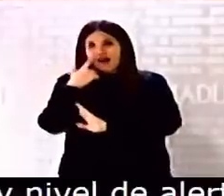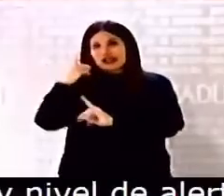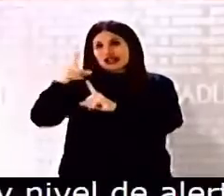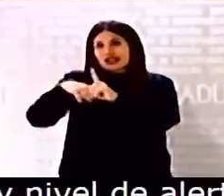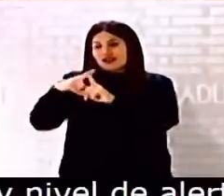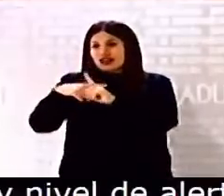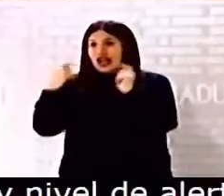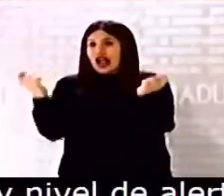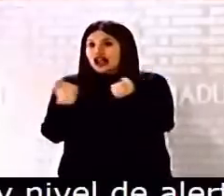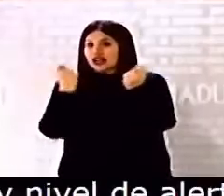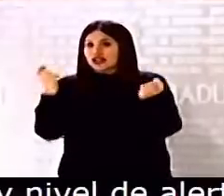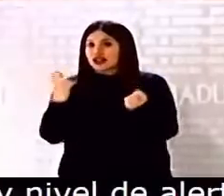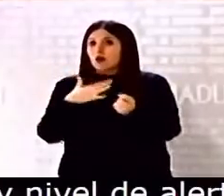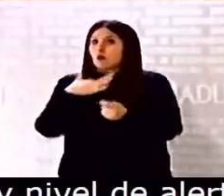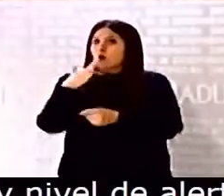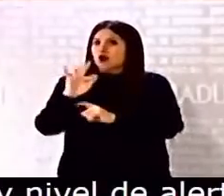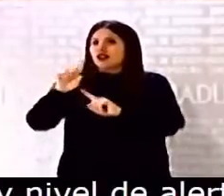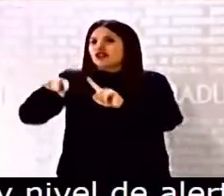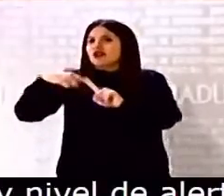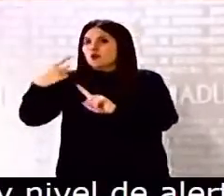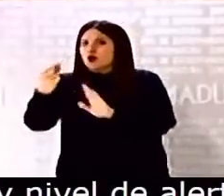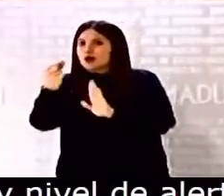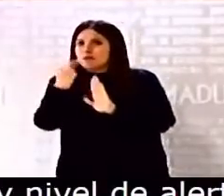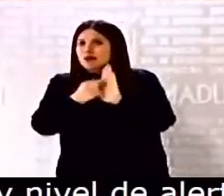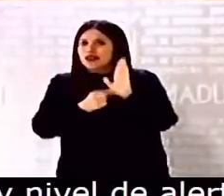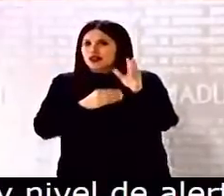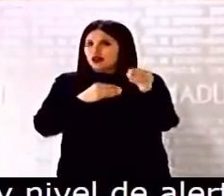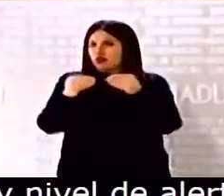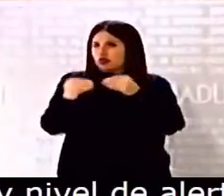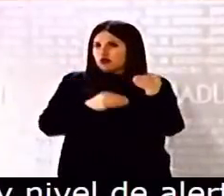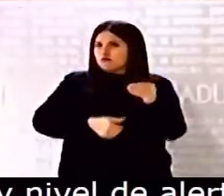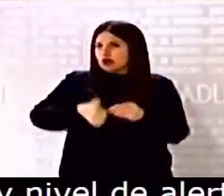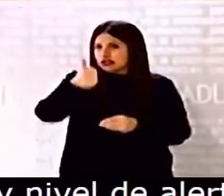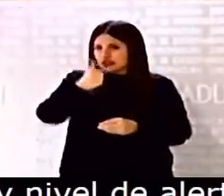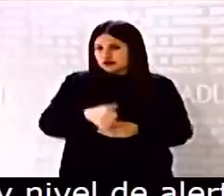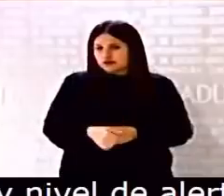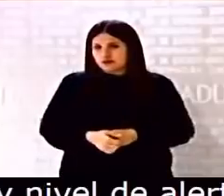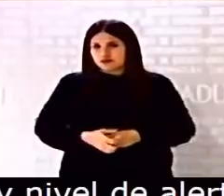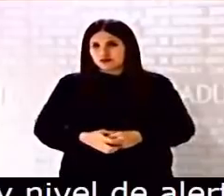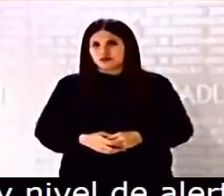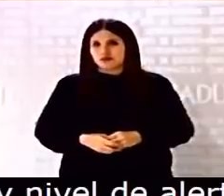medidas de mayor flexibilización.